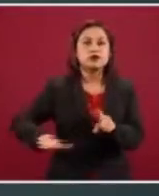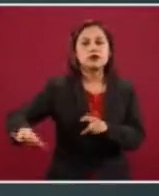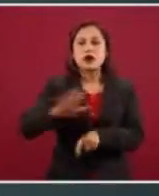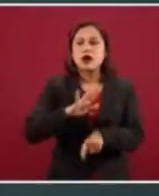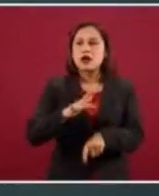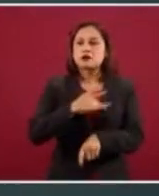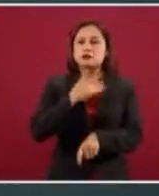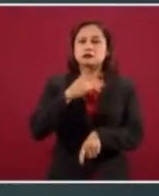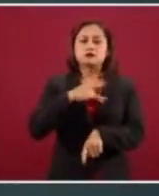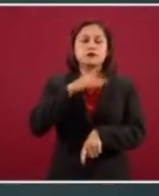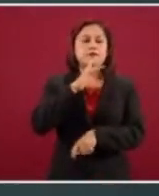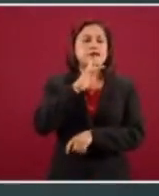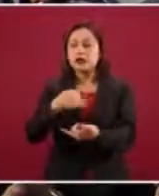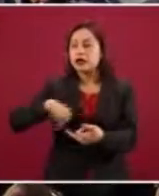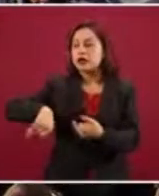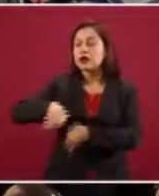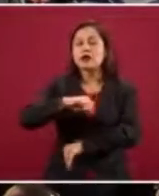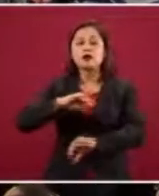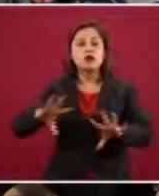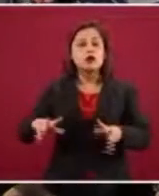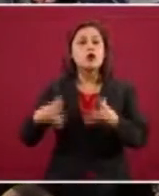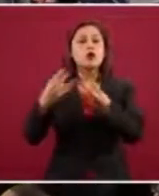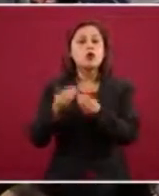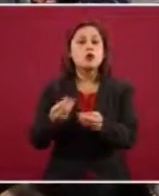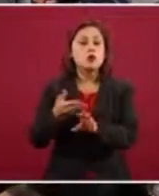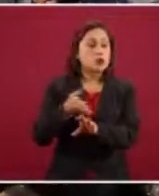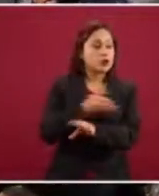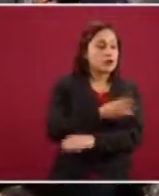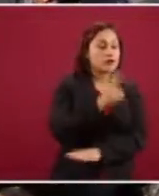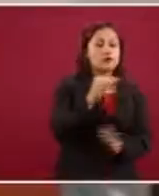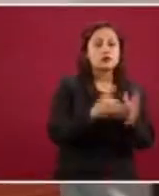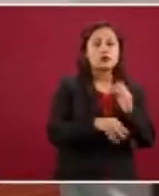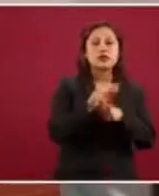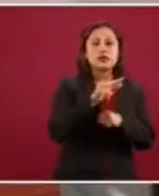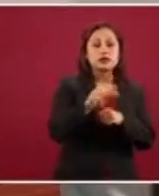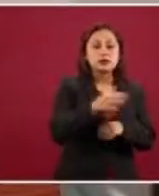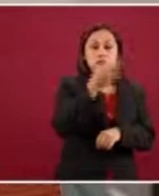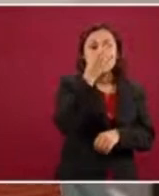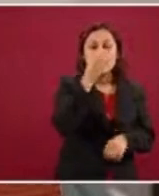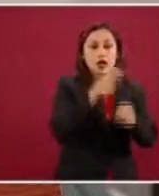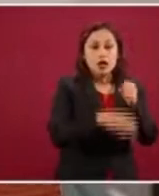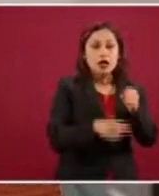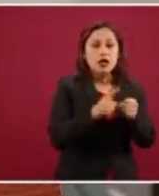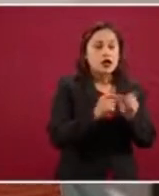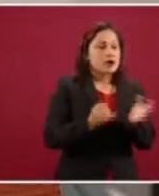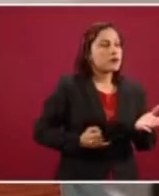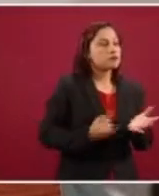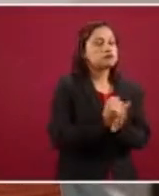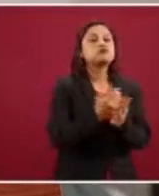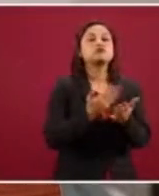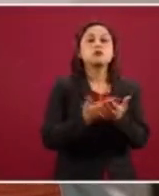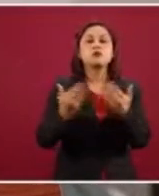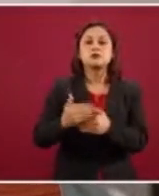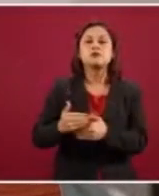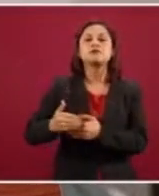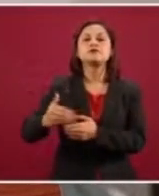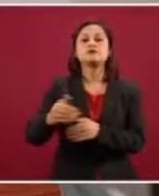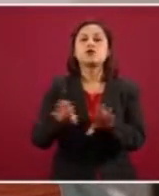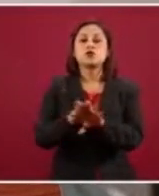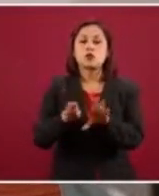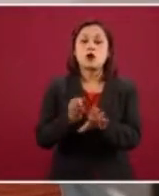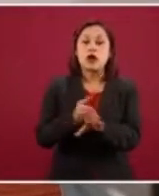de 156 a 185 pesos. Los efectos positivos del incremento del salario